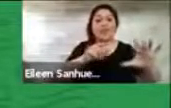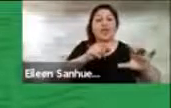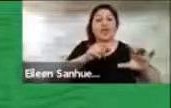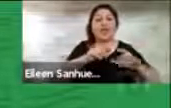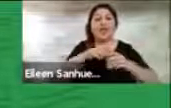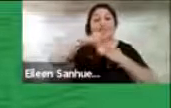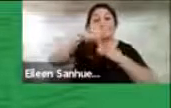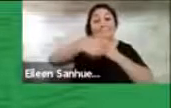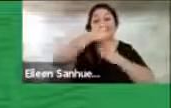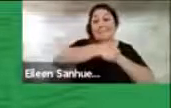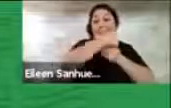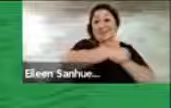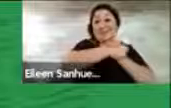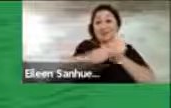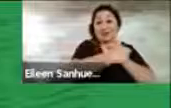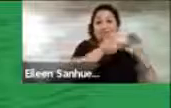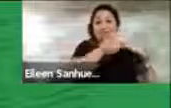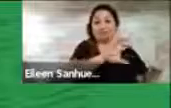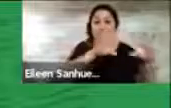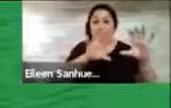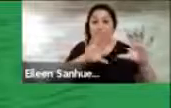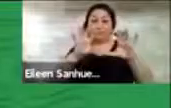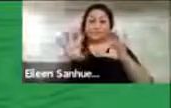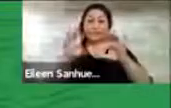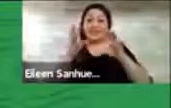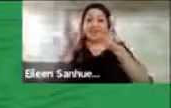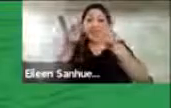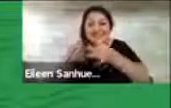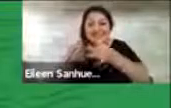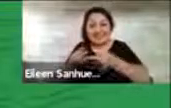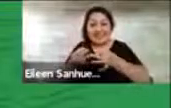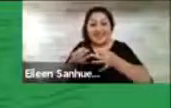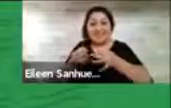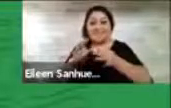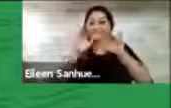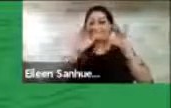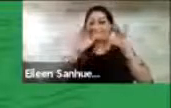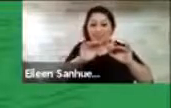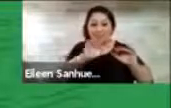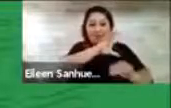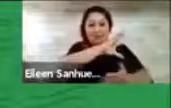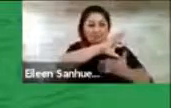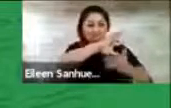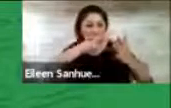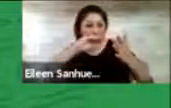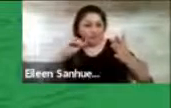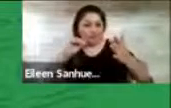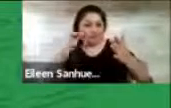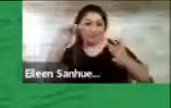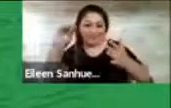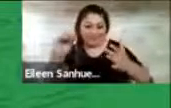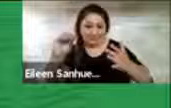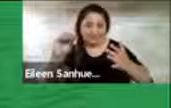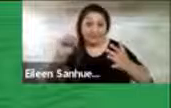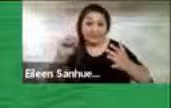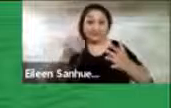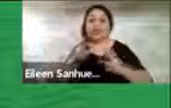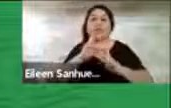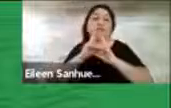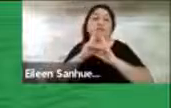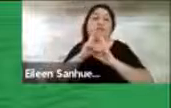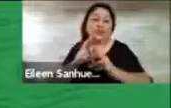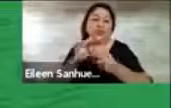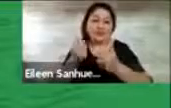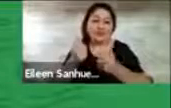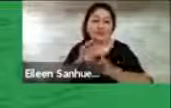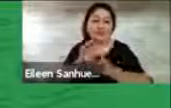tiene que ir repartiendo en cantidades iguales dentro de los basureros. Cuando lo logra hacer bien, es decir, por ejemplo, acá hay como muchas